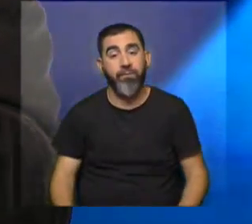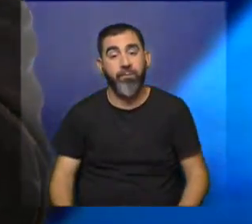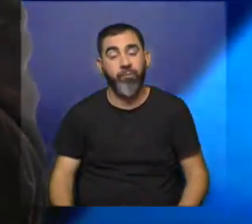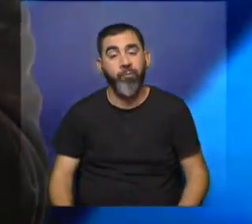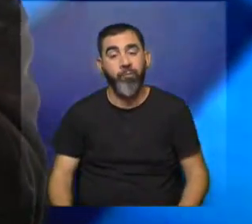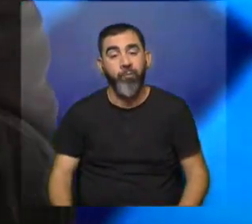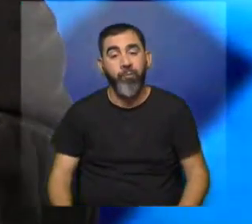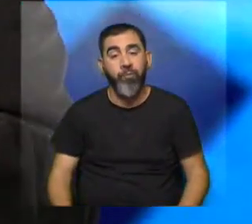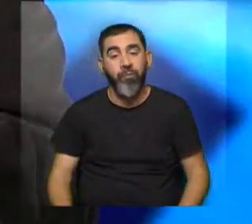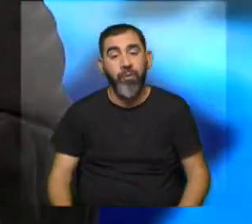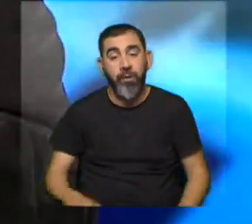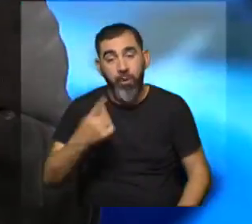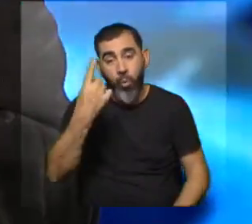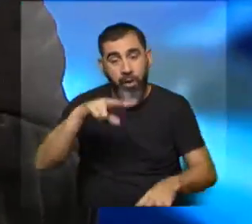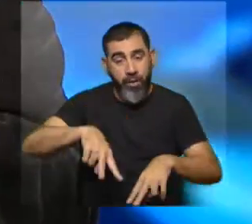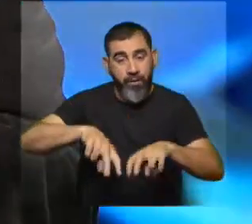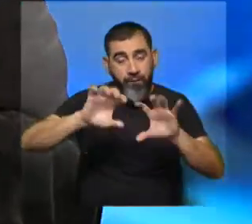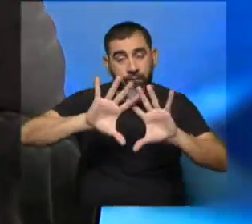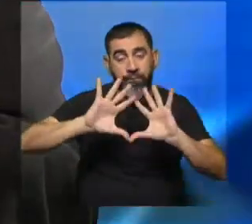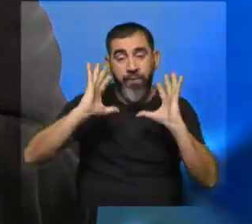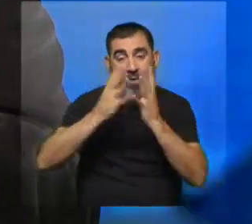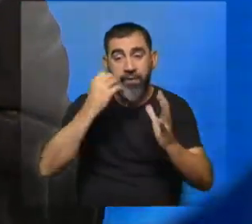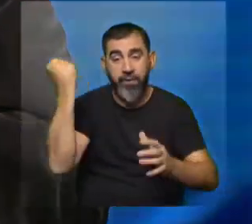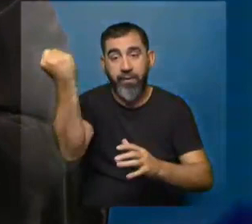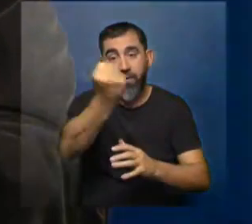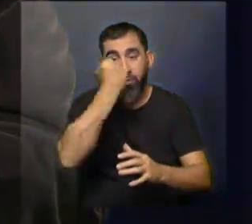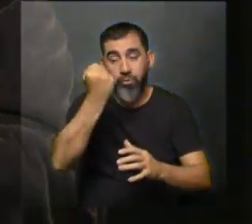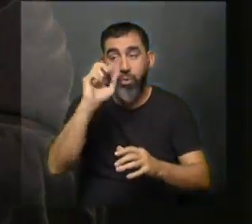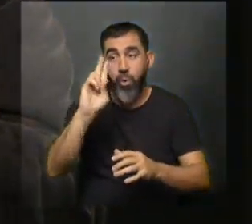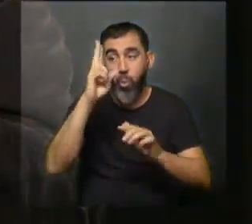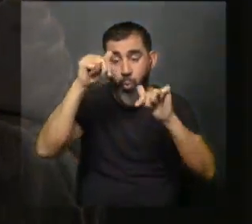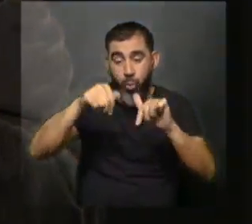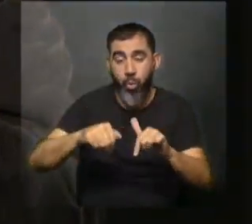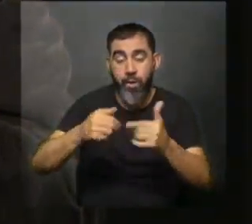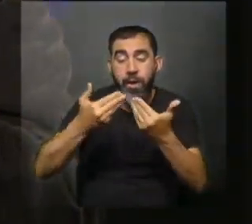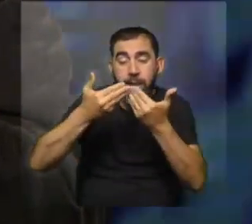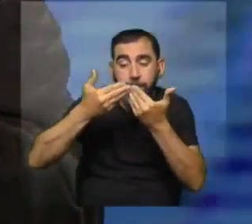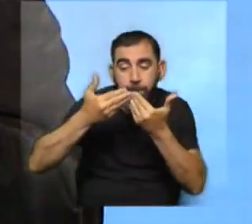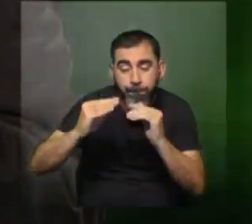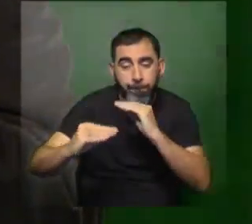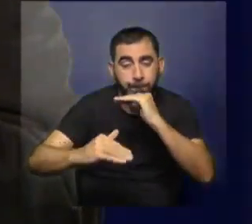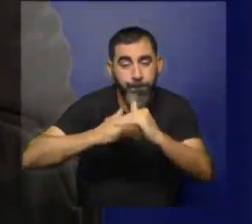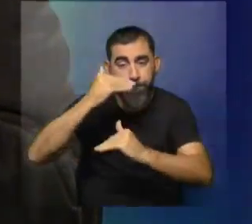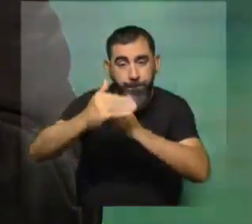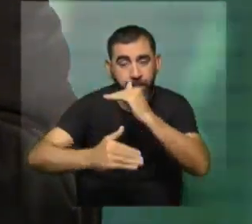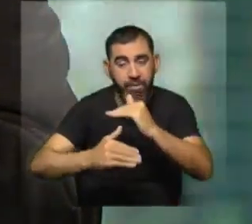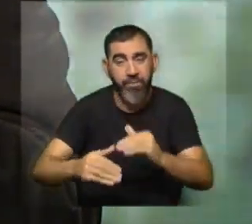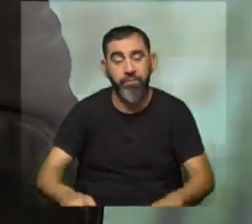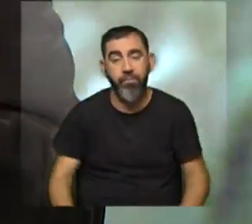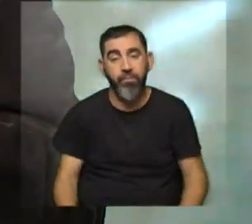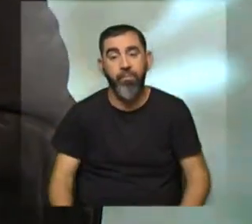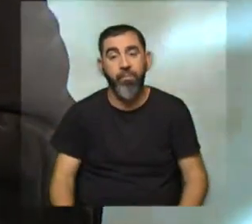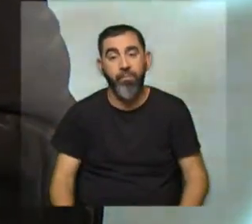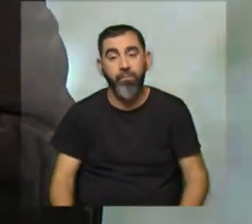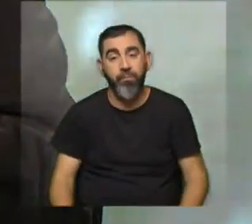Entonces, eso es una línea de investigación a nivel mundial que es muy importante. Nosotros a nivel de Uruguay estamos tratando de empezar a desarrollar también. Y